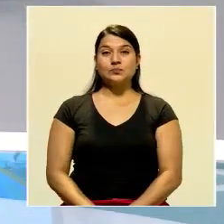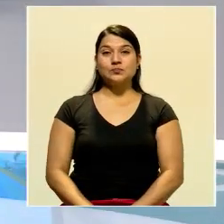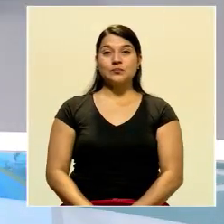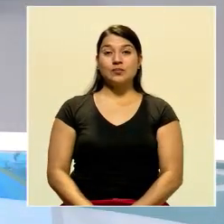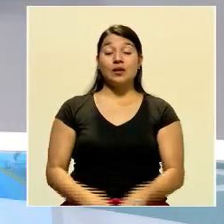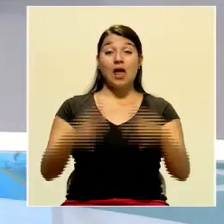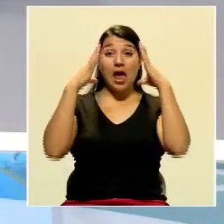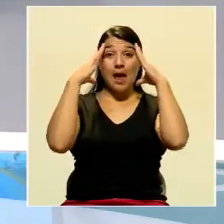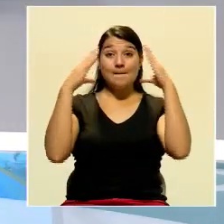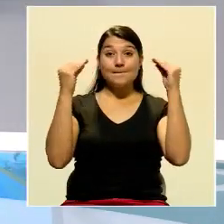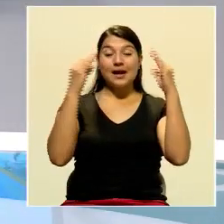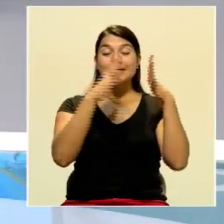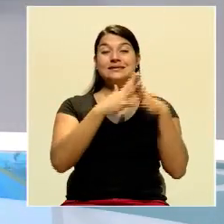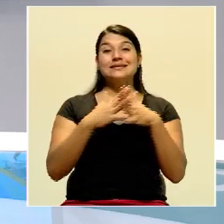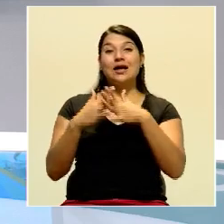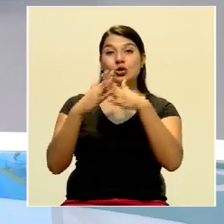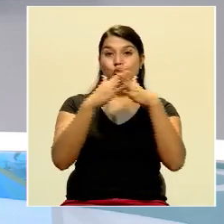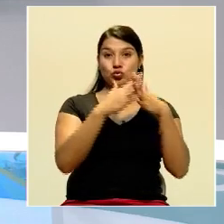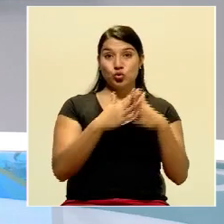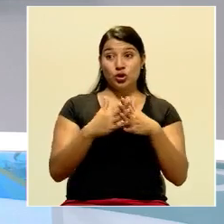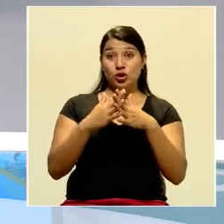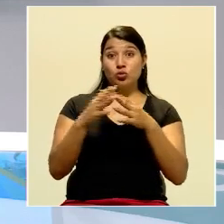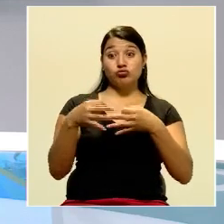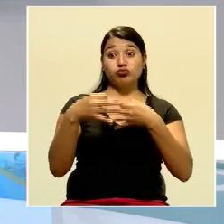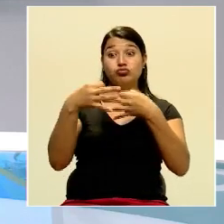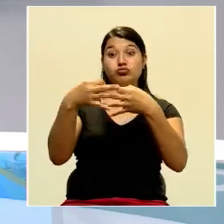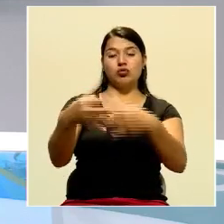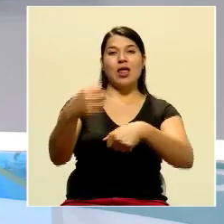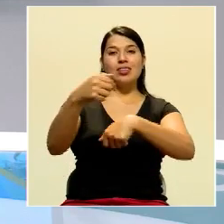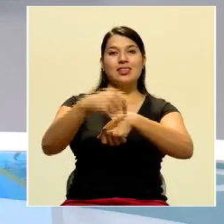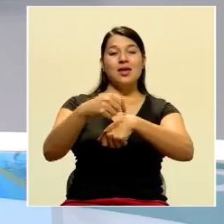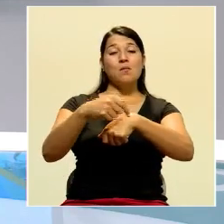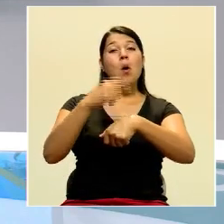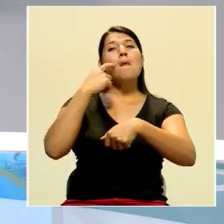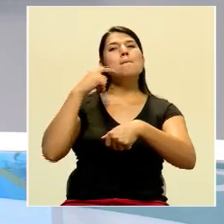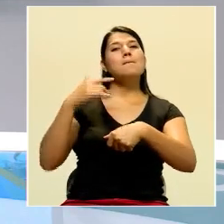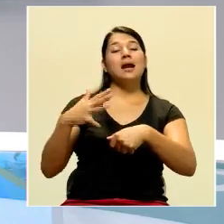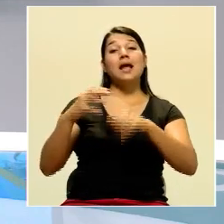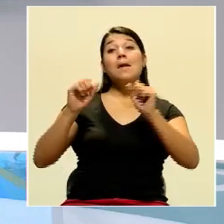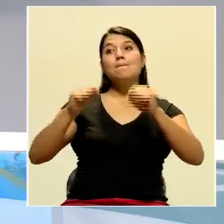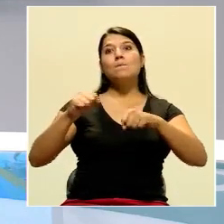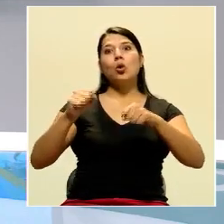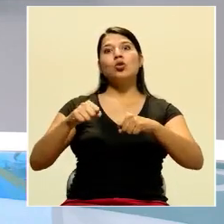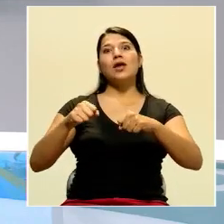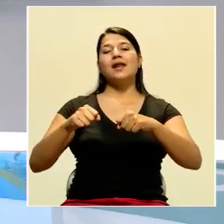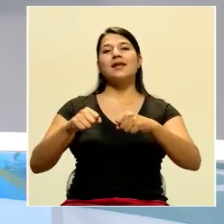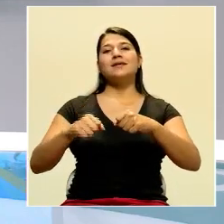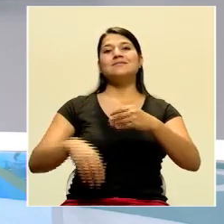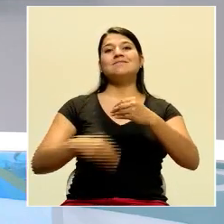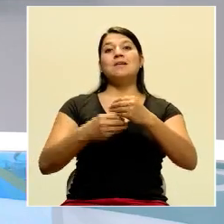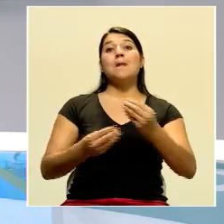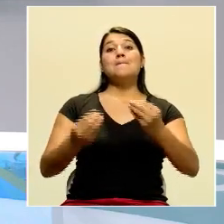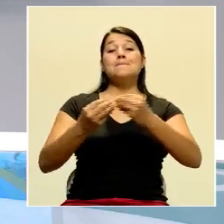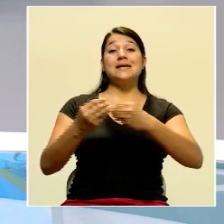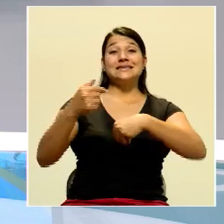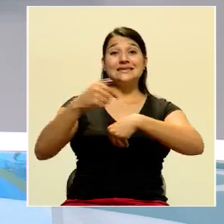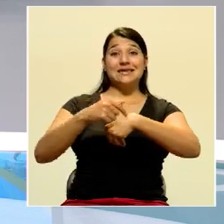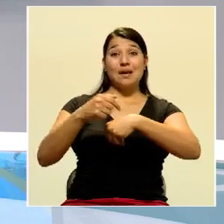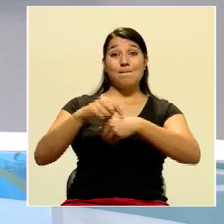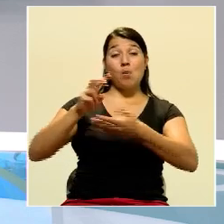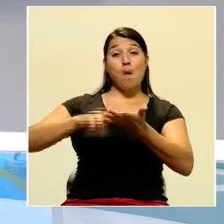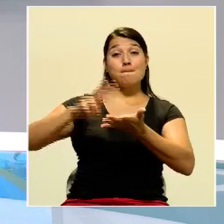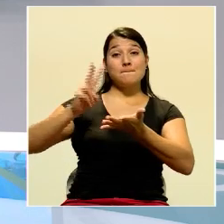La Embajada de Estados Unidos extendió el plazo para renovar la visa de aquellas personas a las que se les venció en